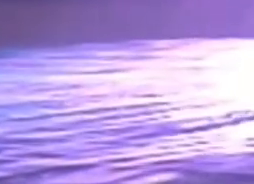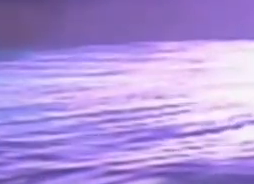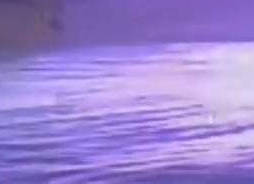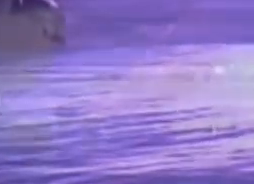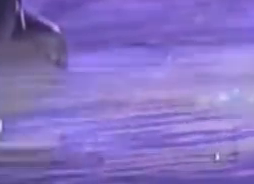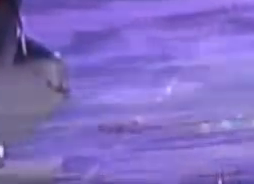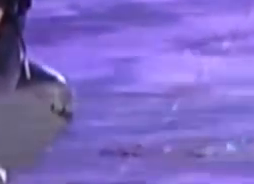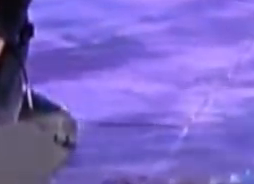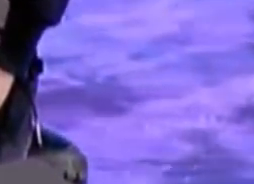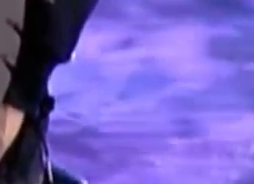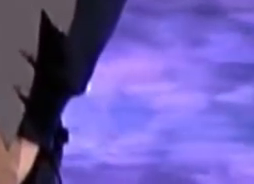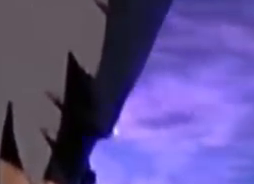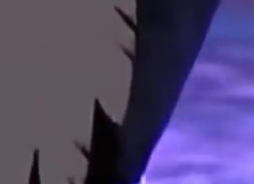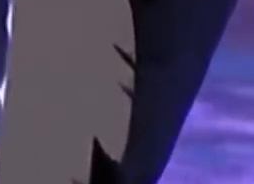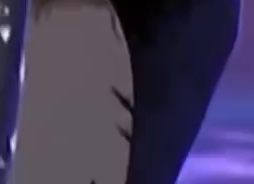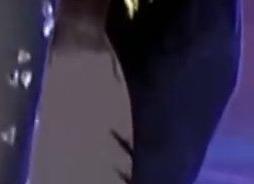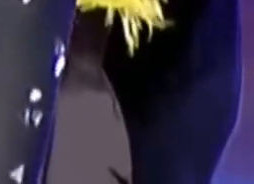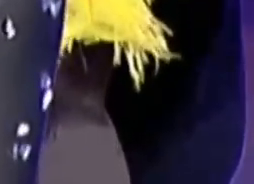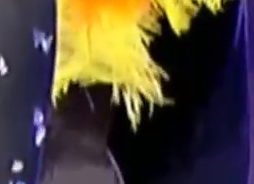Esa no soy yo.